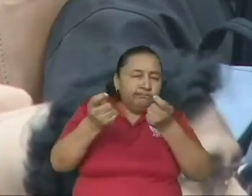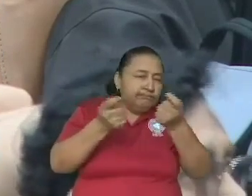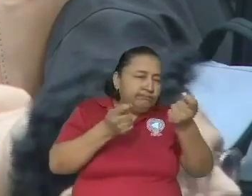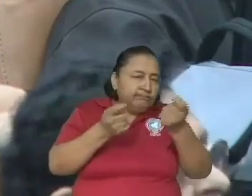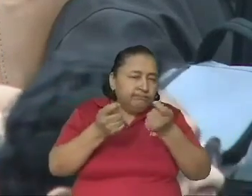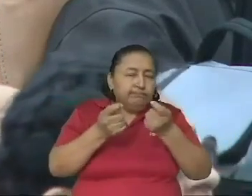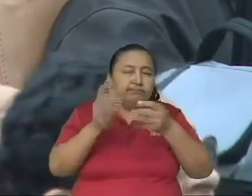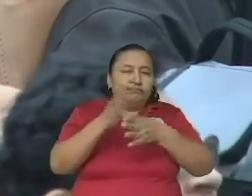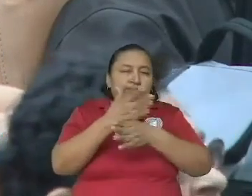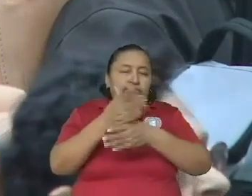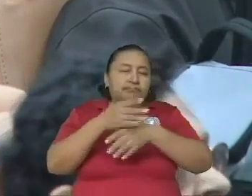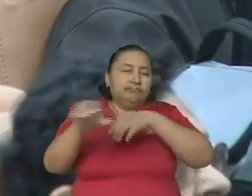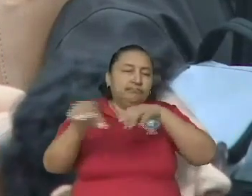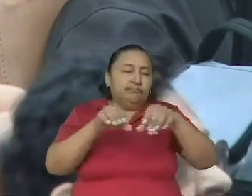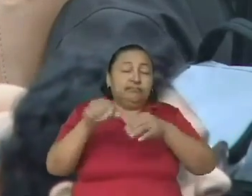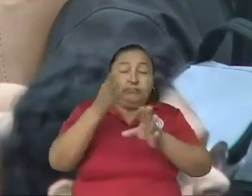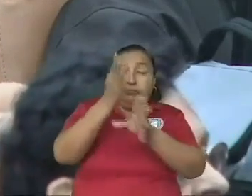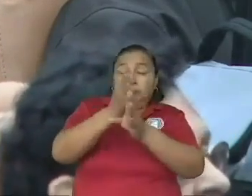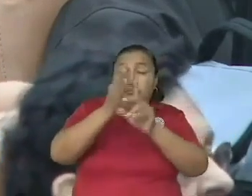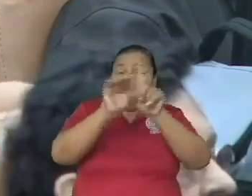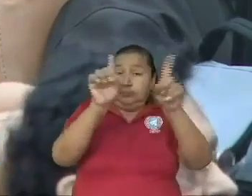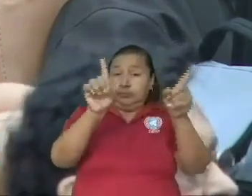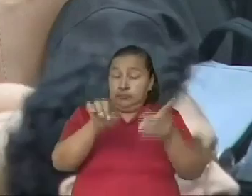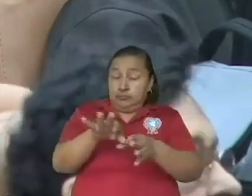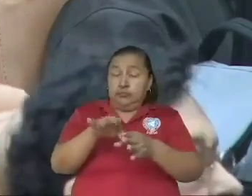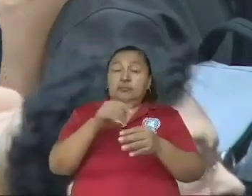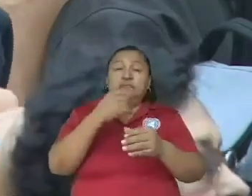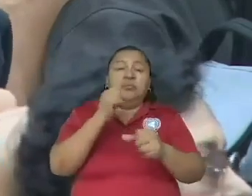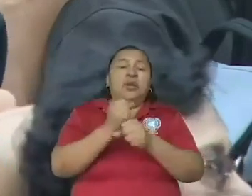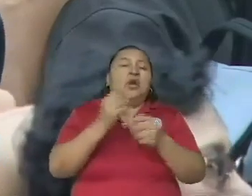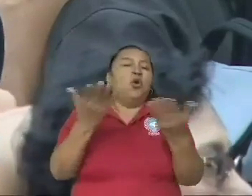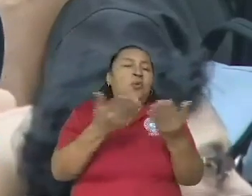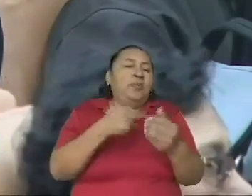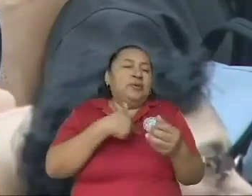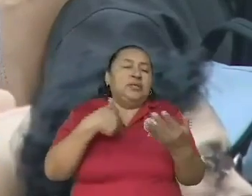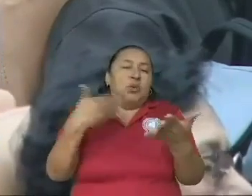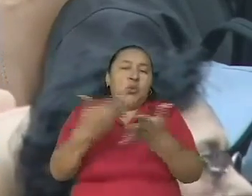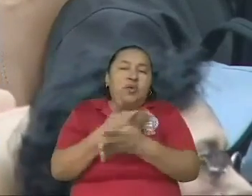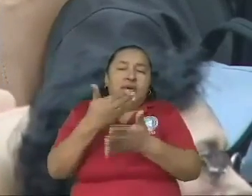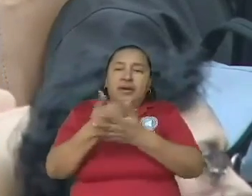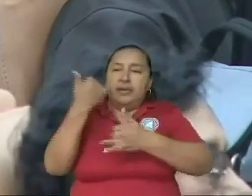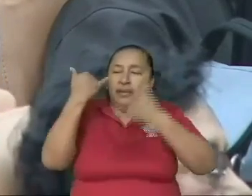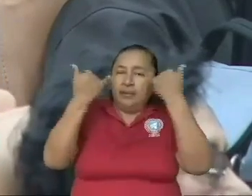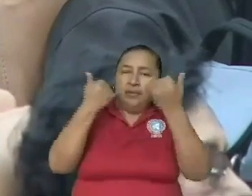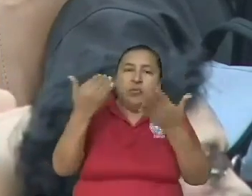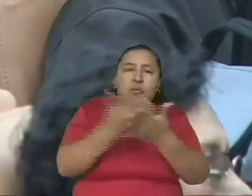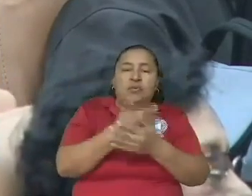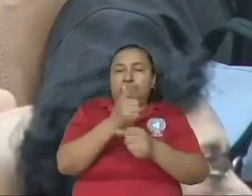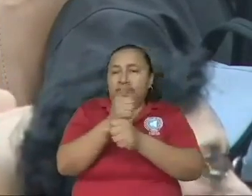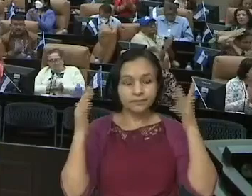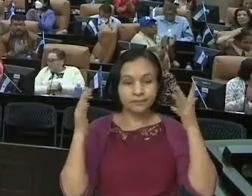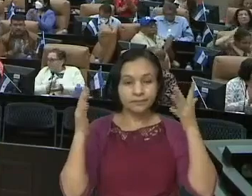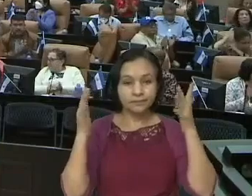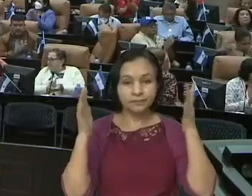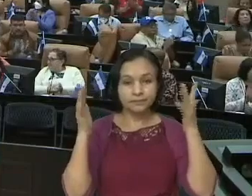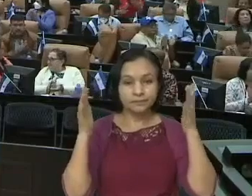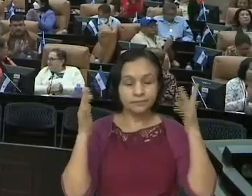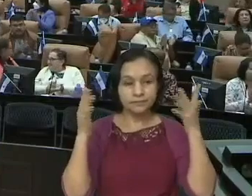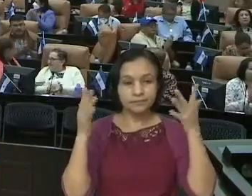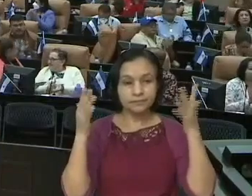las actividades de cinematografía y de la producción de artes audiovisuales